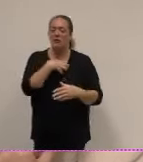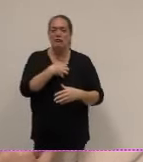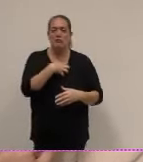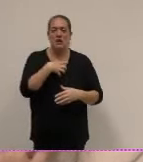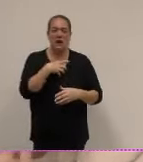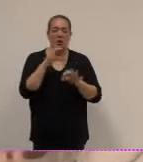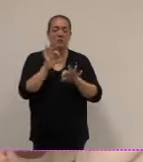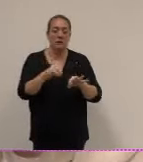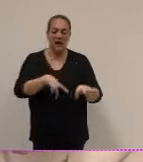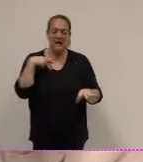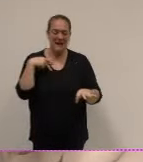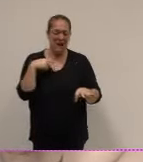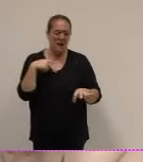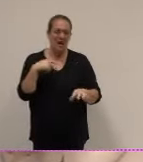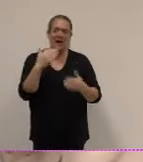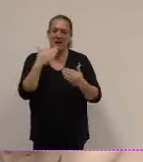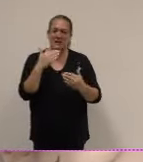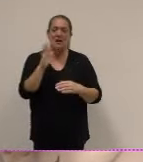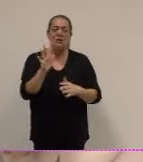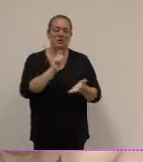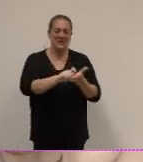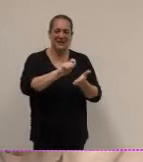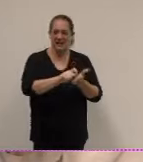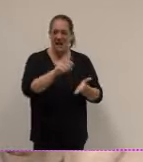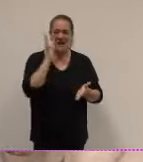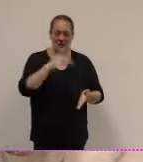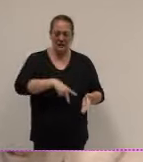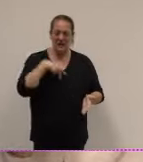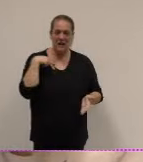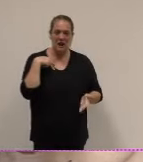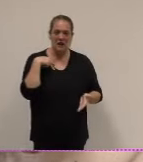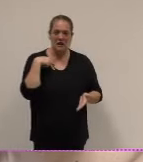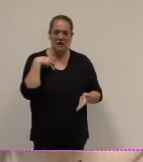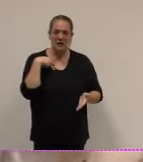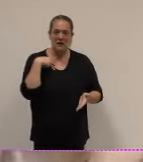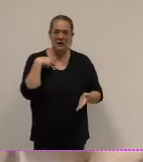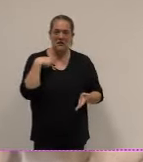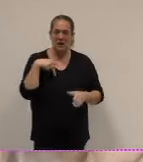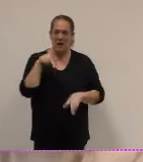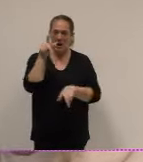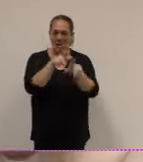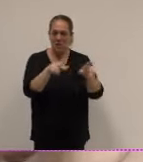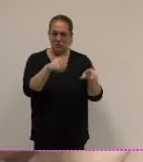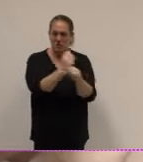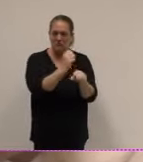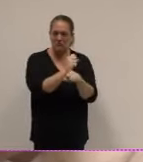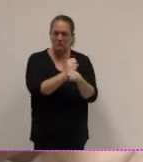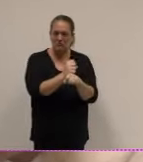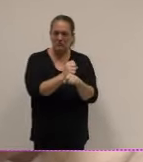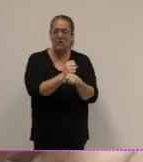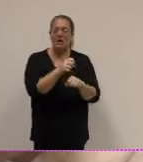general, pero en este caso de la Secretaría General, de su personal, en la elaboración